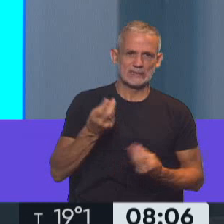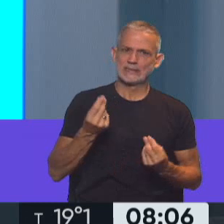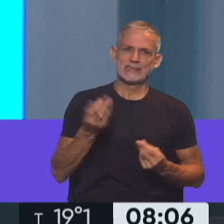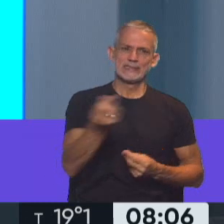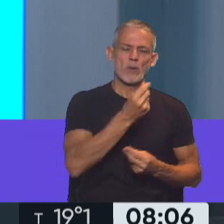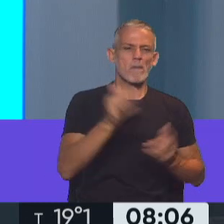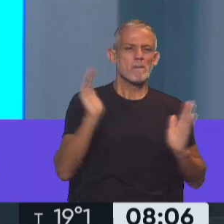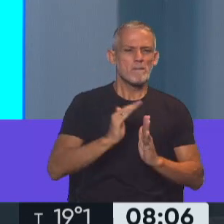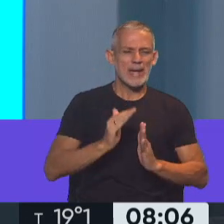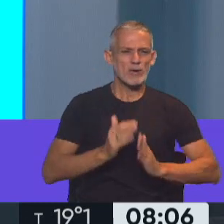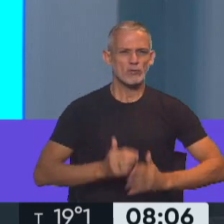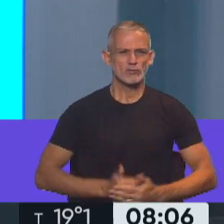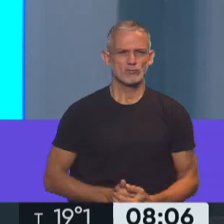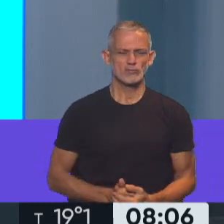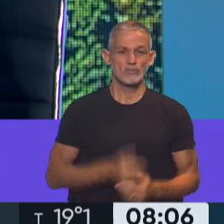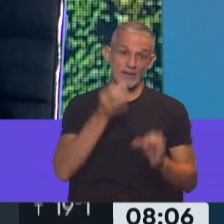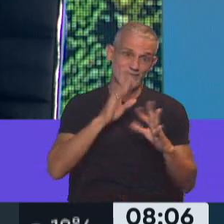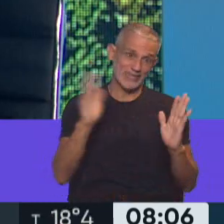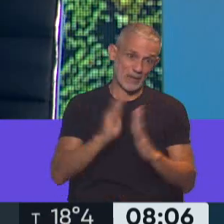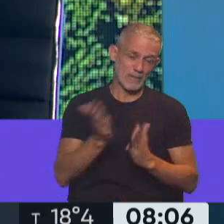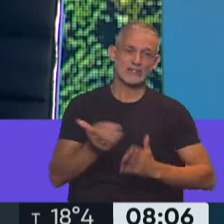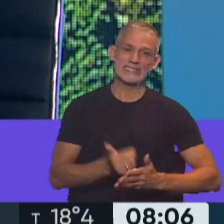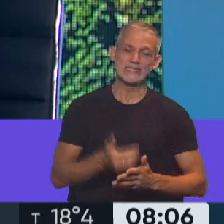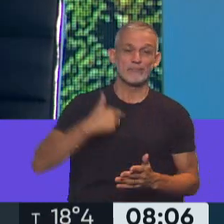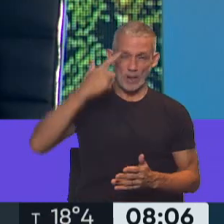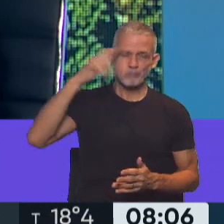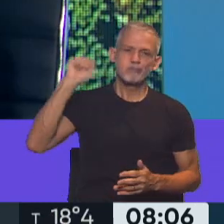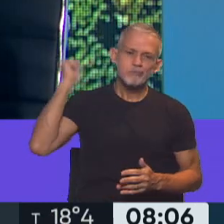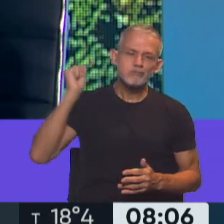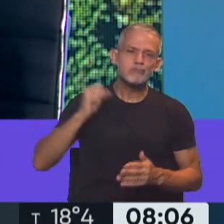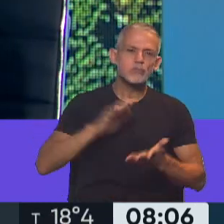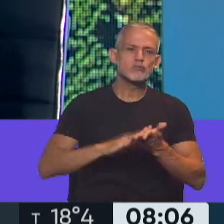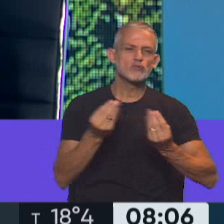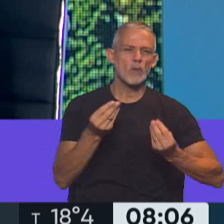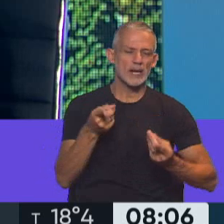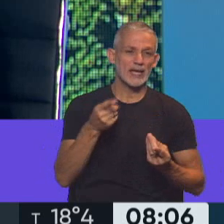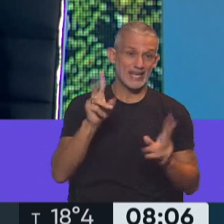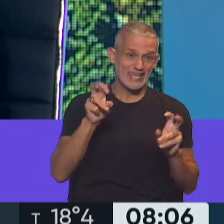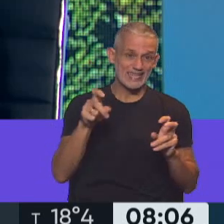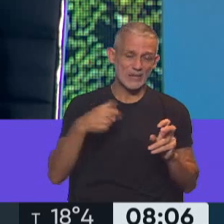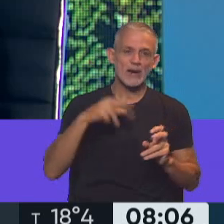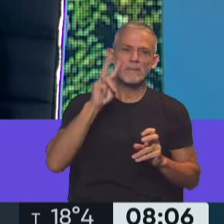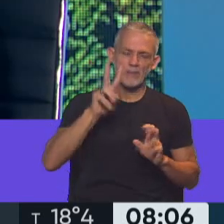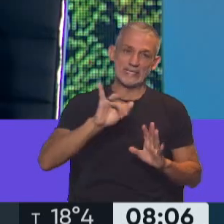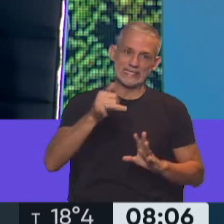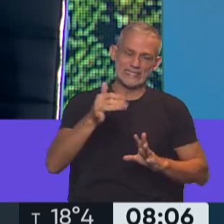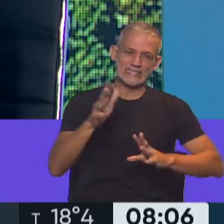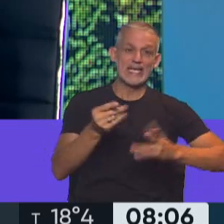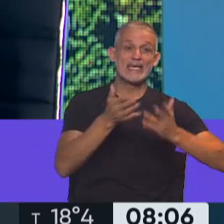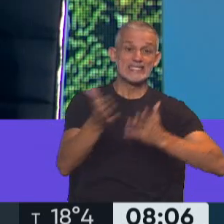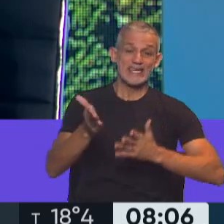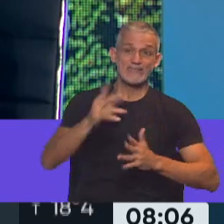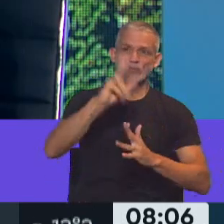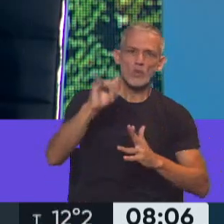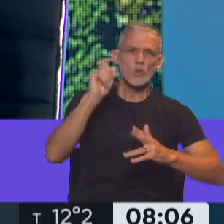eso repercute después en ventas? Bueno, los que tenemos mucha experiencia en estas cuestiones, vemos que obviamente los servicios son